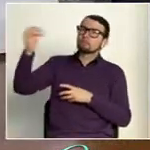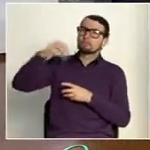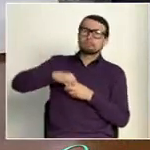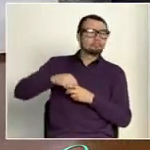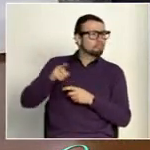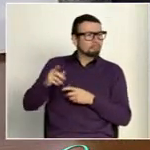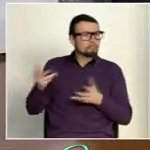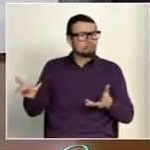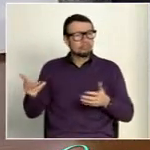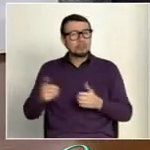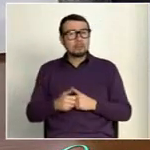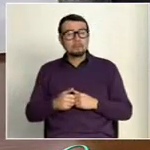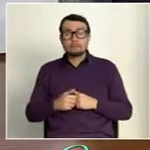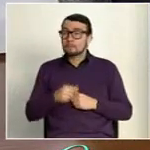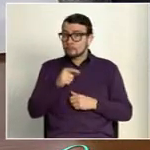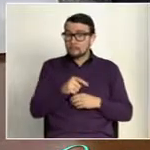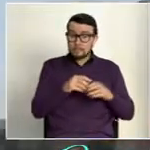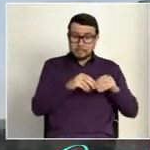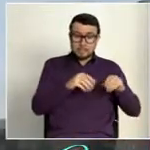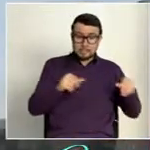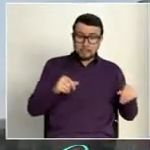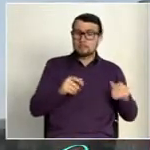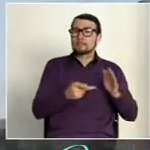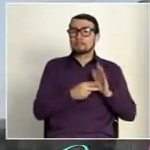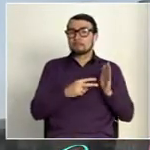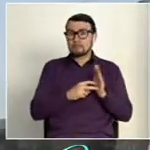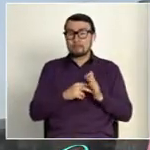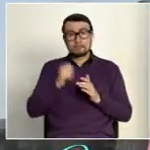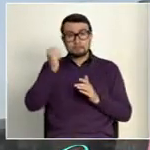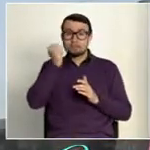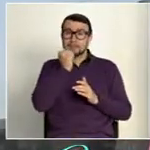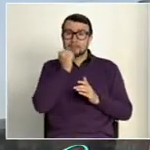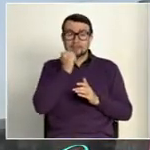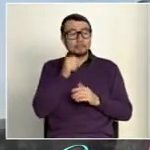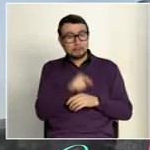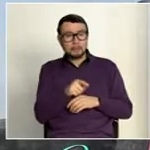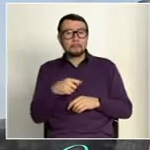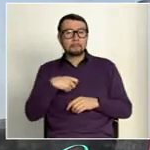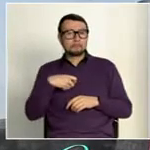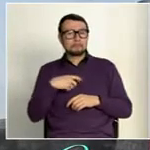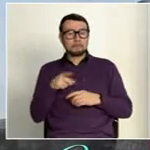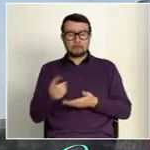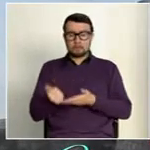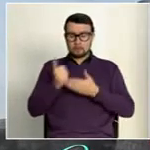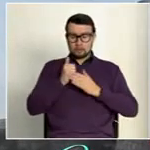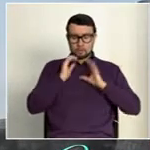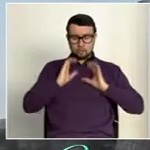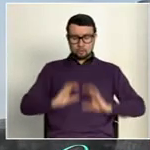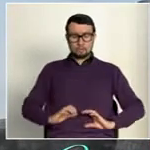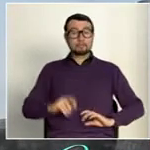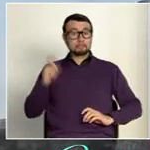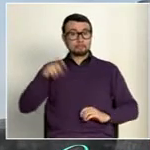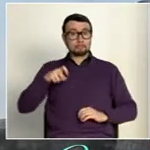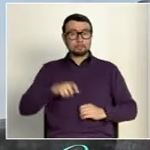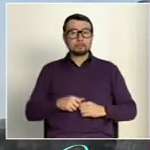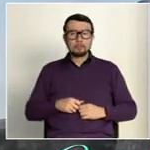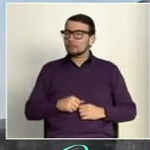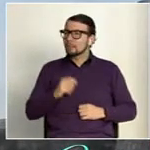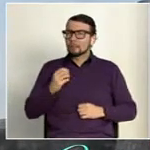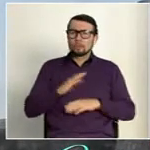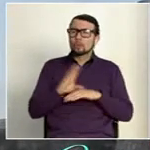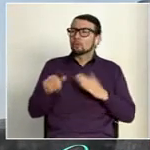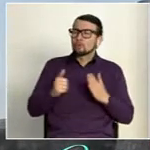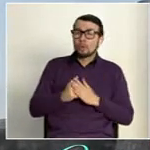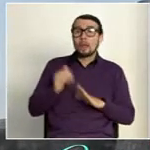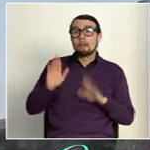Sí, cuando hablamos de los sales, hablamos de los minerales, porque sales tienen minerales que el cuerpo necesita. Casi todas las principales